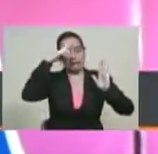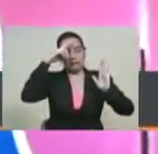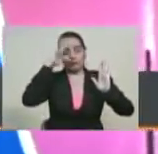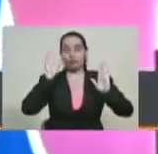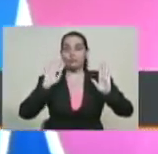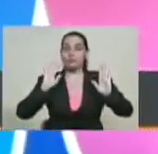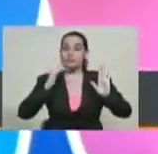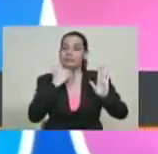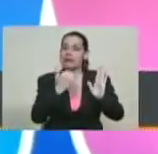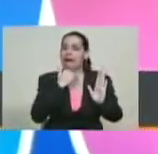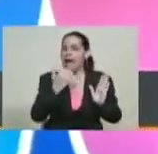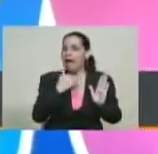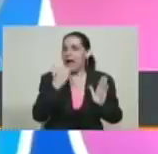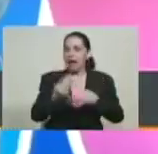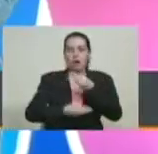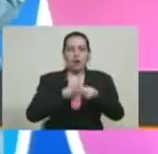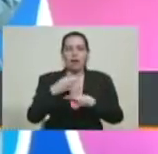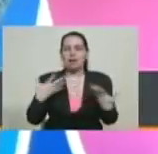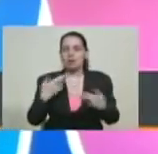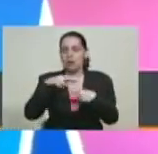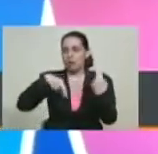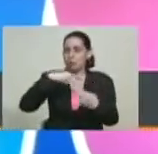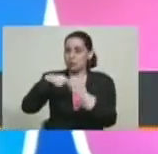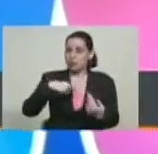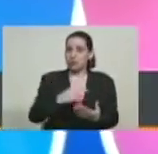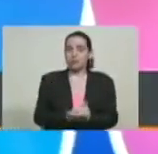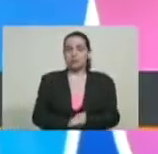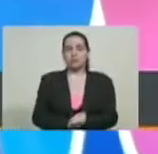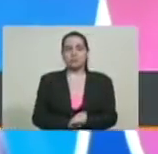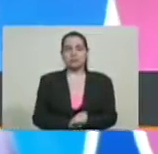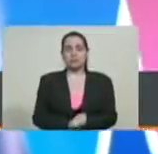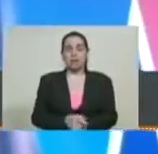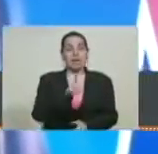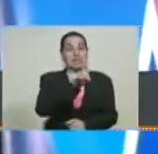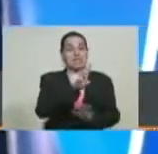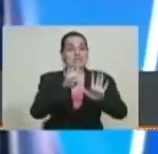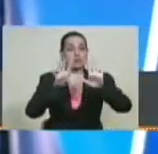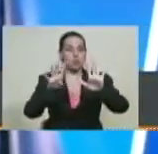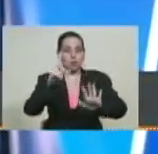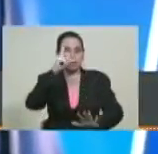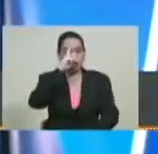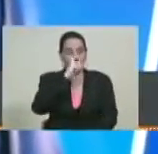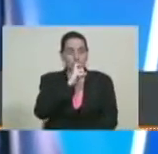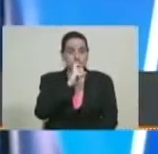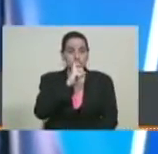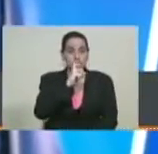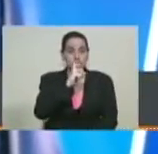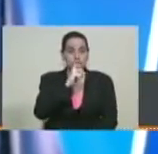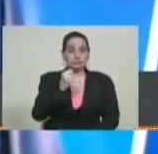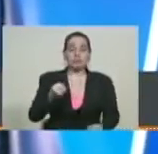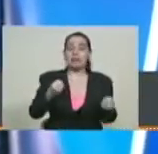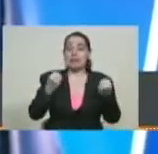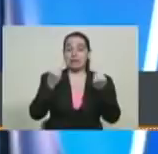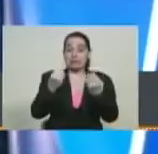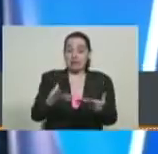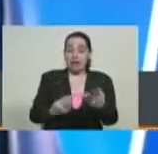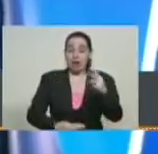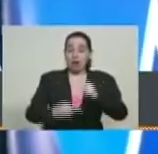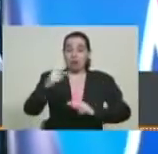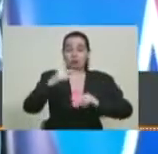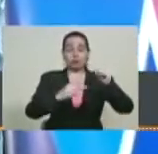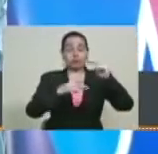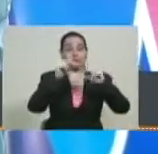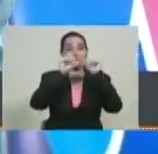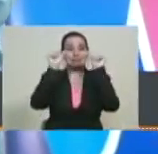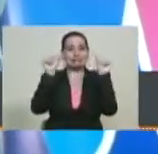si algo ha hecho la revolución en 19 años, es construir un poderoso